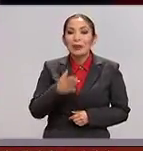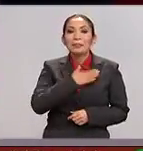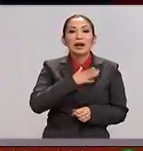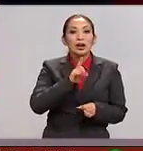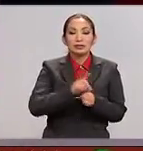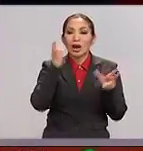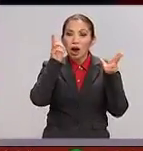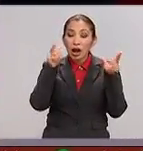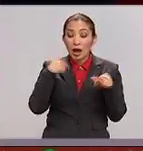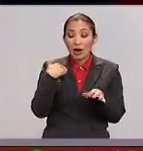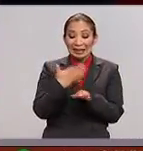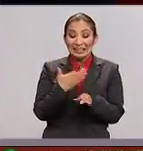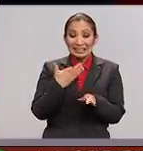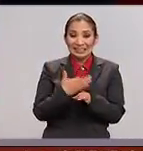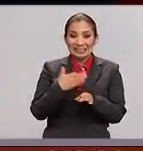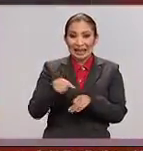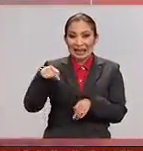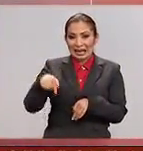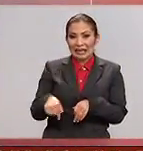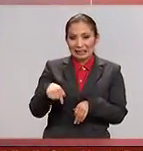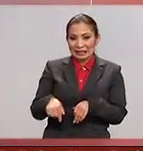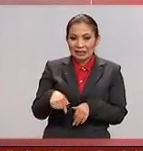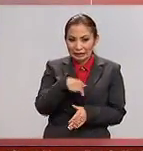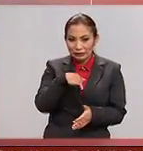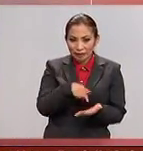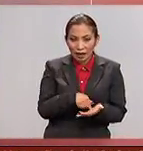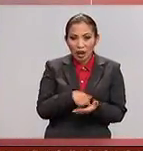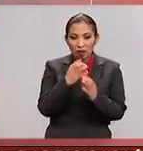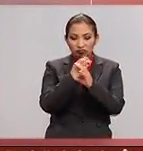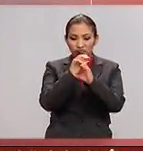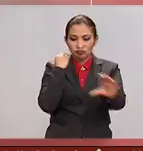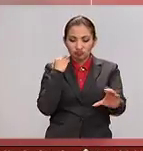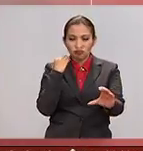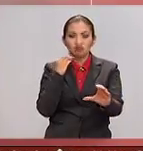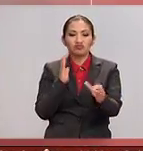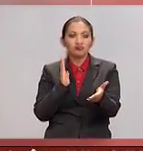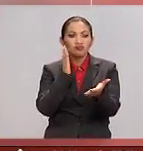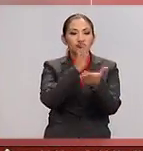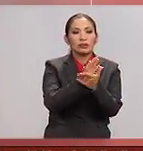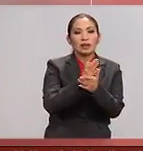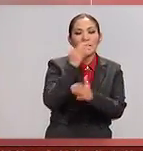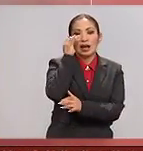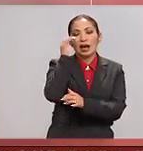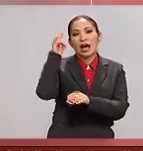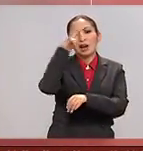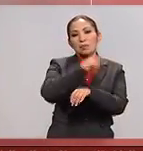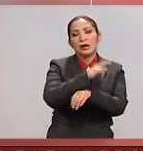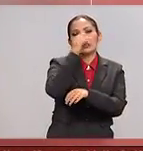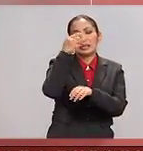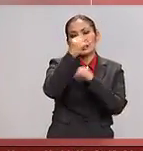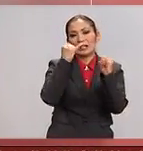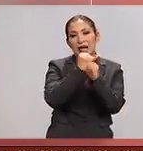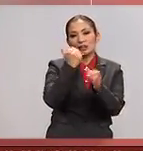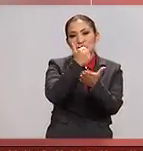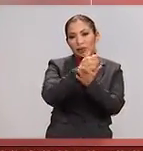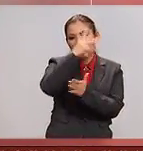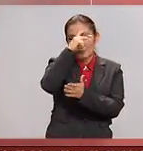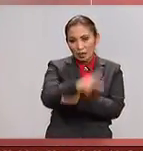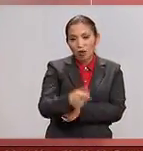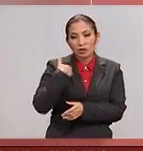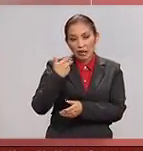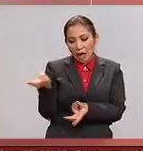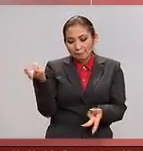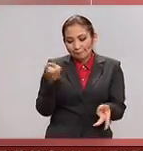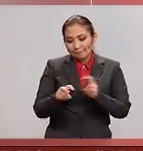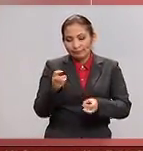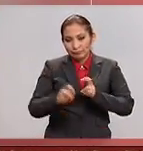días, saludos. En este momento nos encontramos en el autobús que nos va a llevar ya al Aeropuerto Internacional de la Ciudad de México, donde vamos a abordar